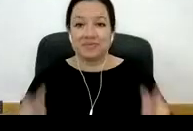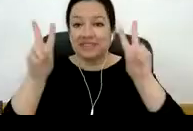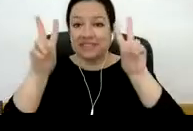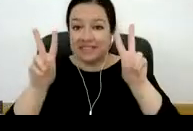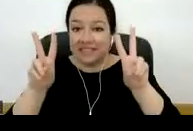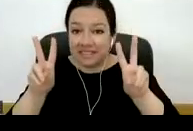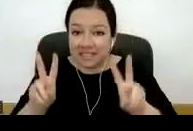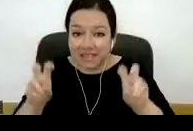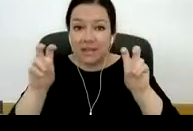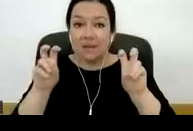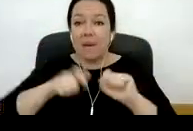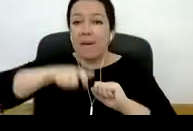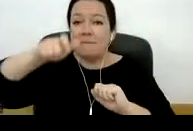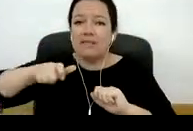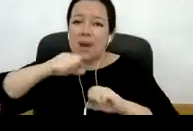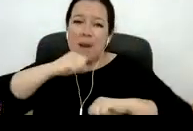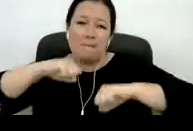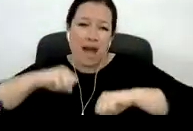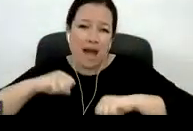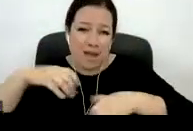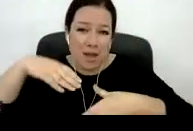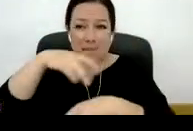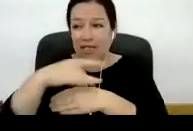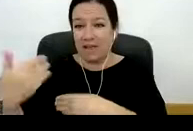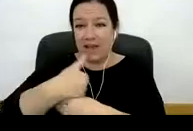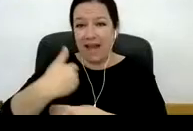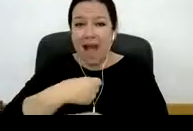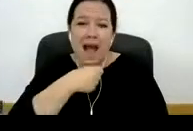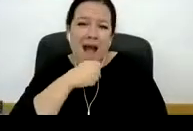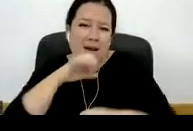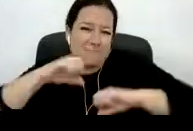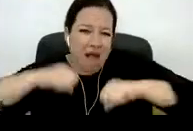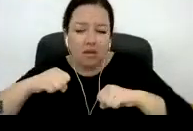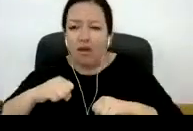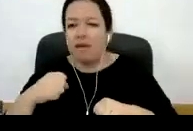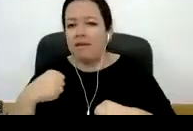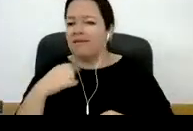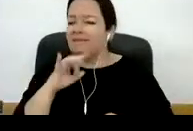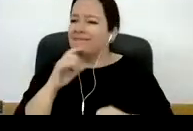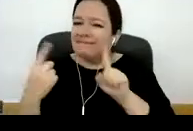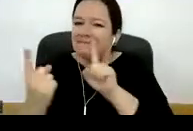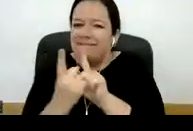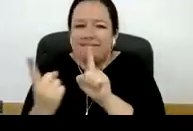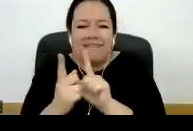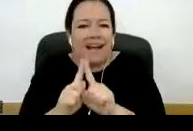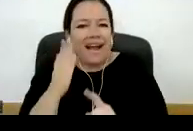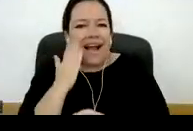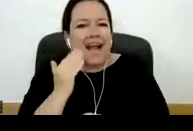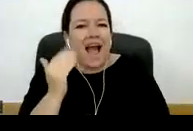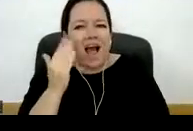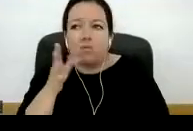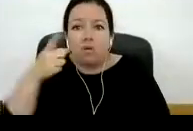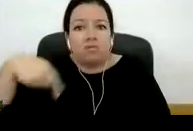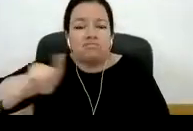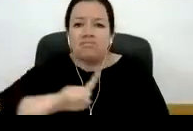cariño a los abuelillos de mi grupo. Son gente que en las consultas de atención primaria son especialmente